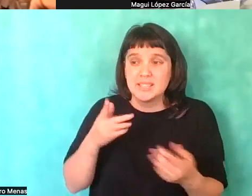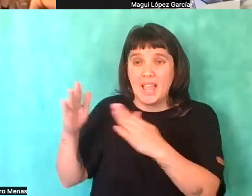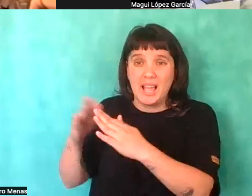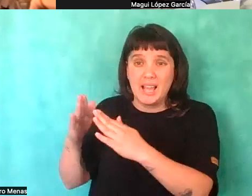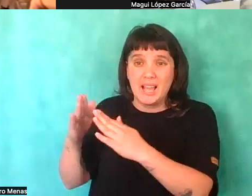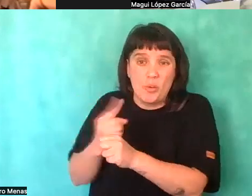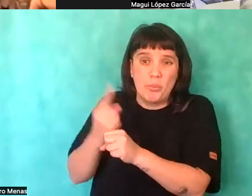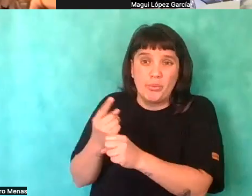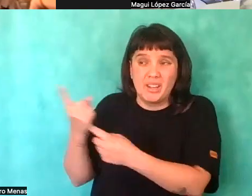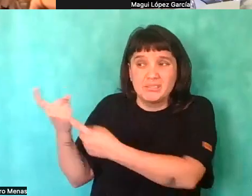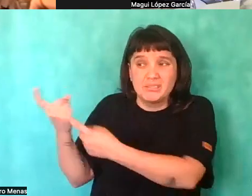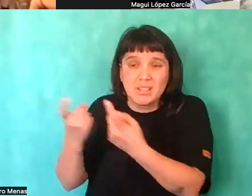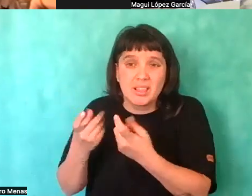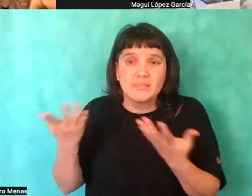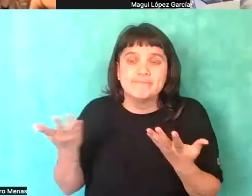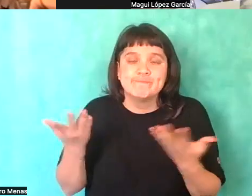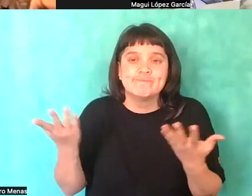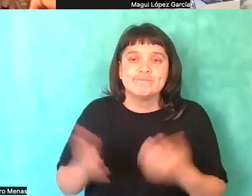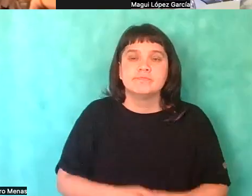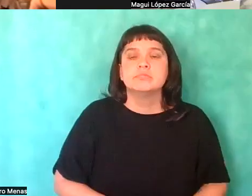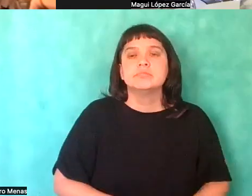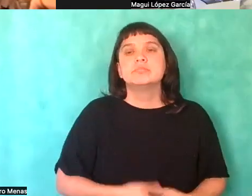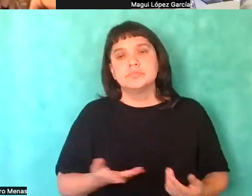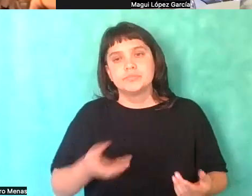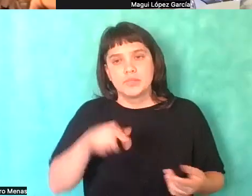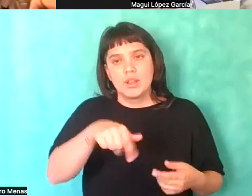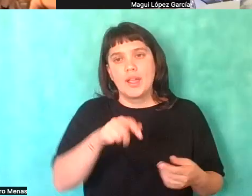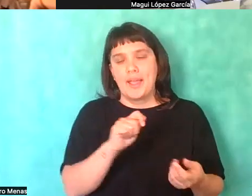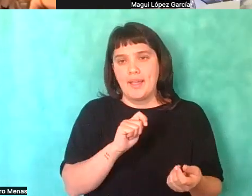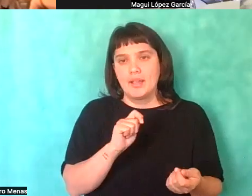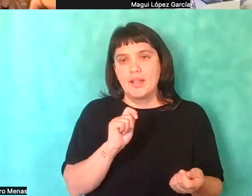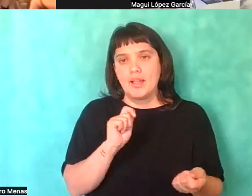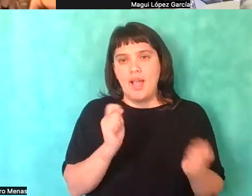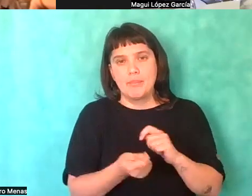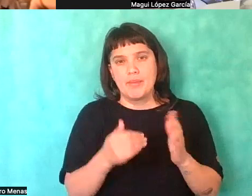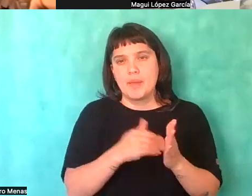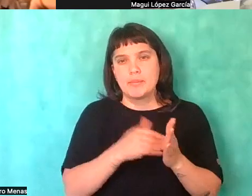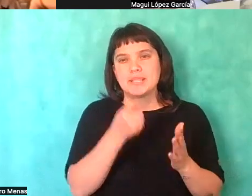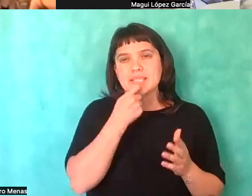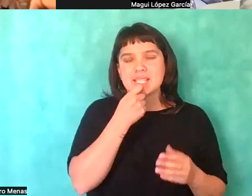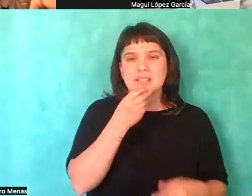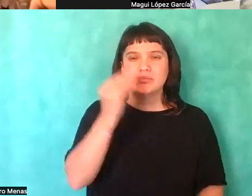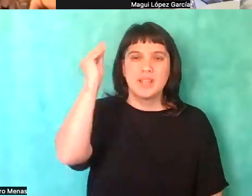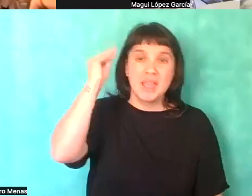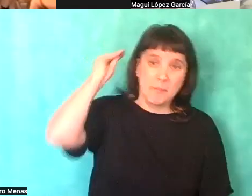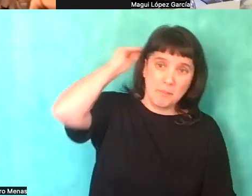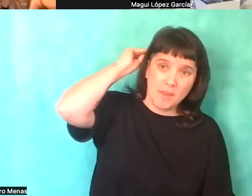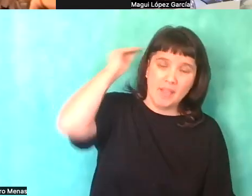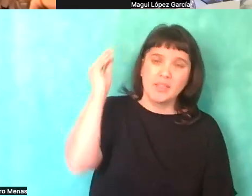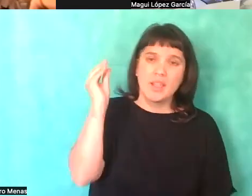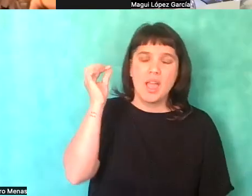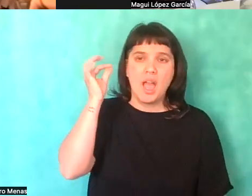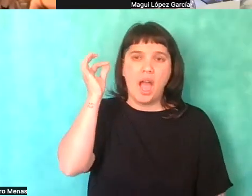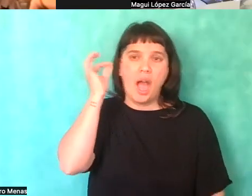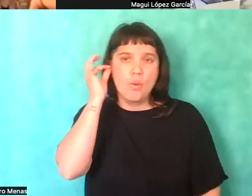tampoco cambia con tener o no dispositivos de ayuda auditiva, digo, tener implantes, con tener audífonos, digo,